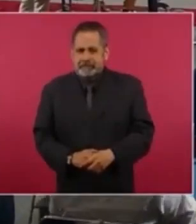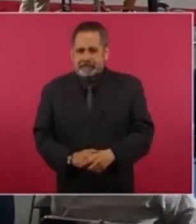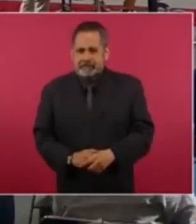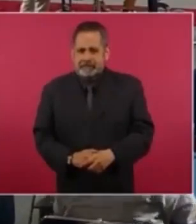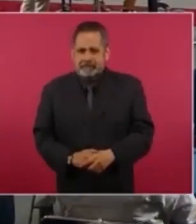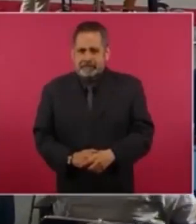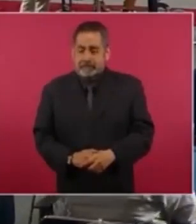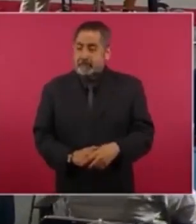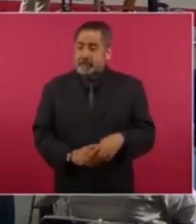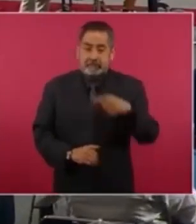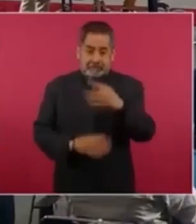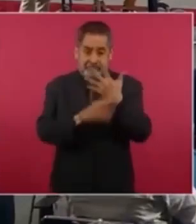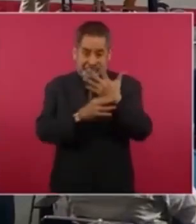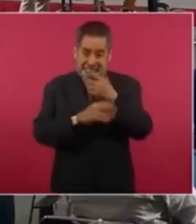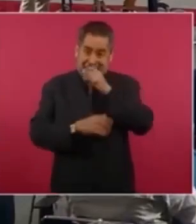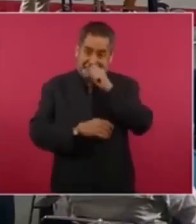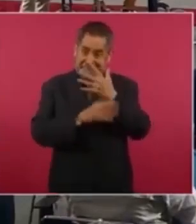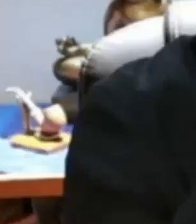Y él es el que lo dice.